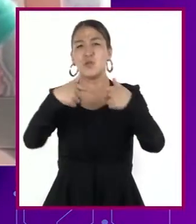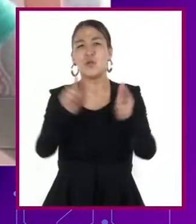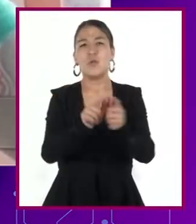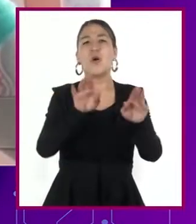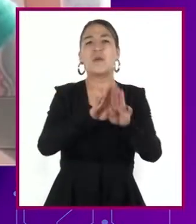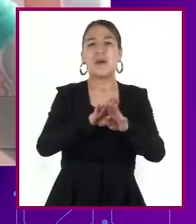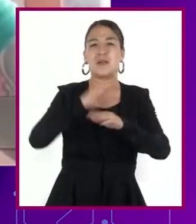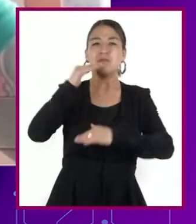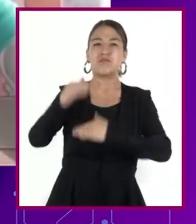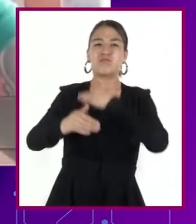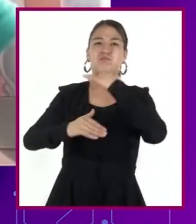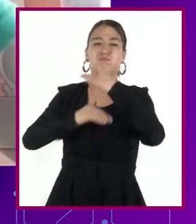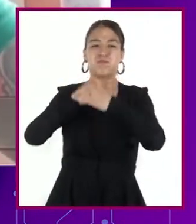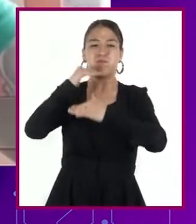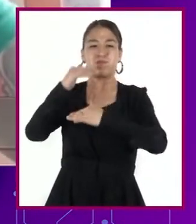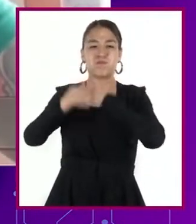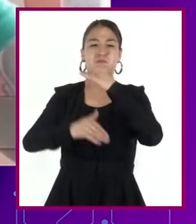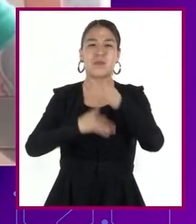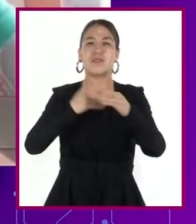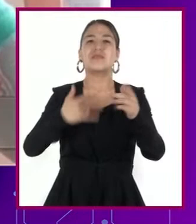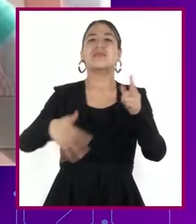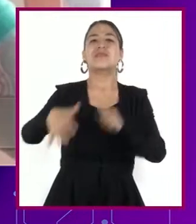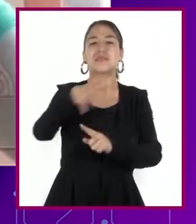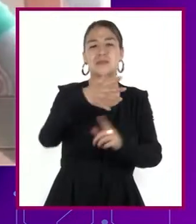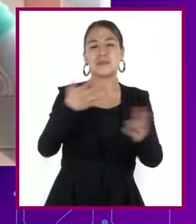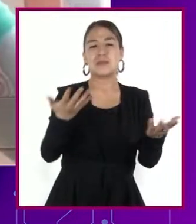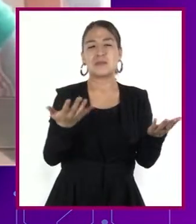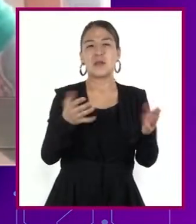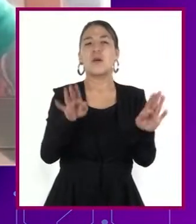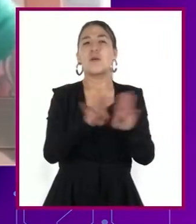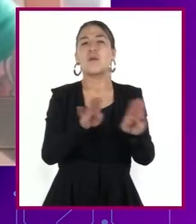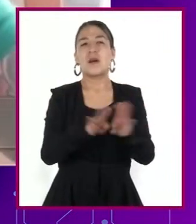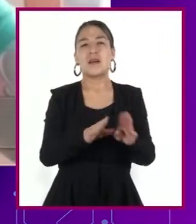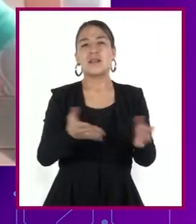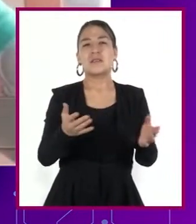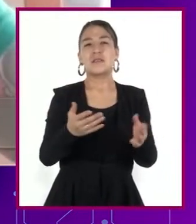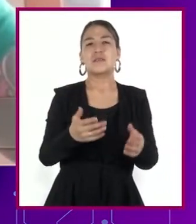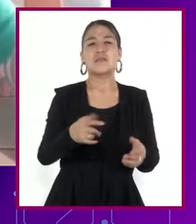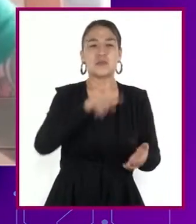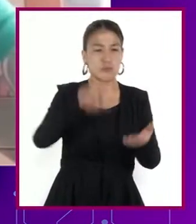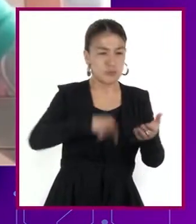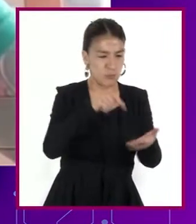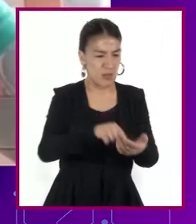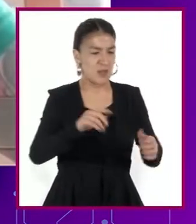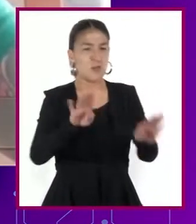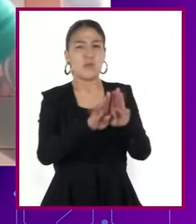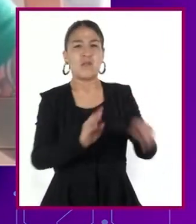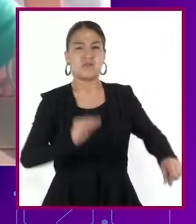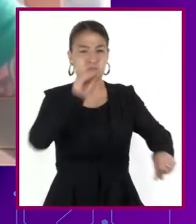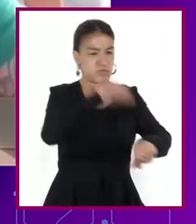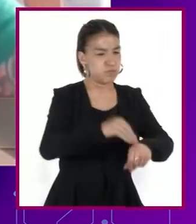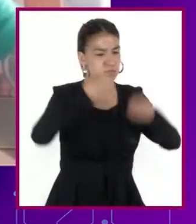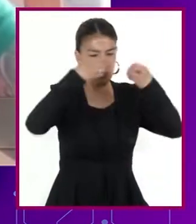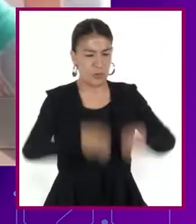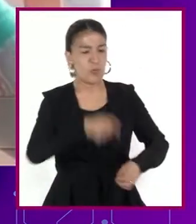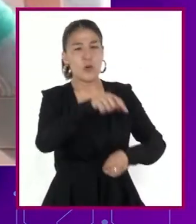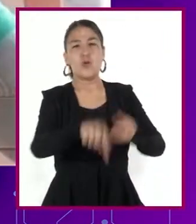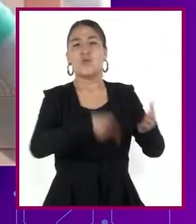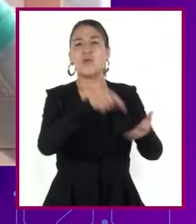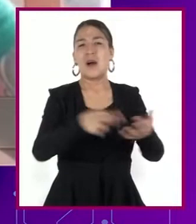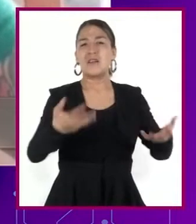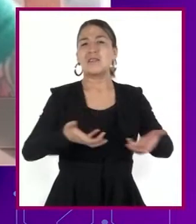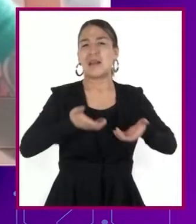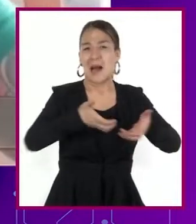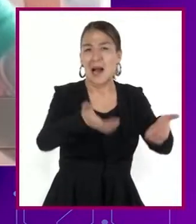crecen de manera pública, es decir, se empiezan a tomar las plazas, hay marchas, hay exigencia al gobierno,